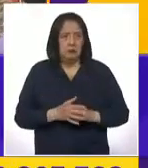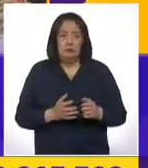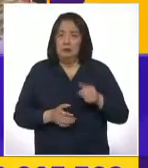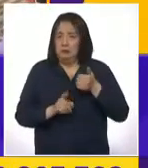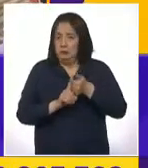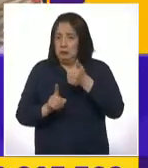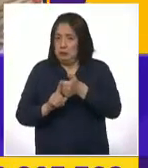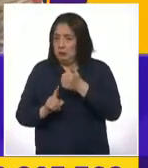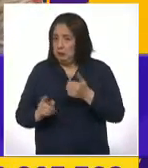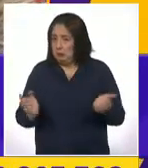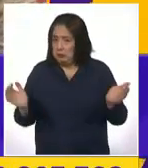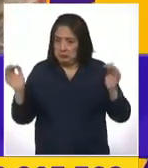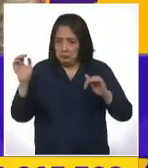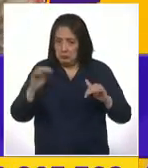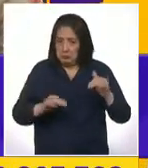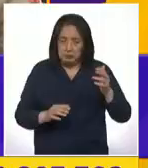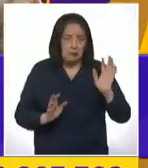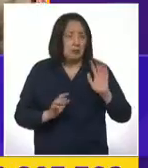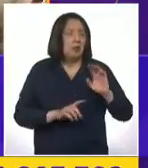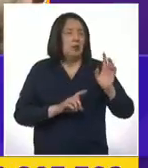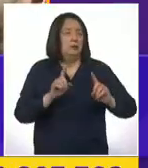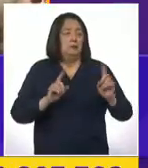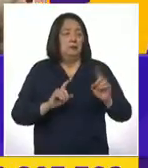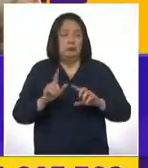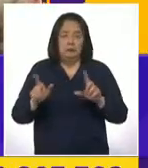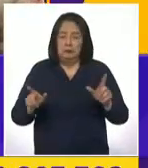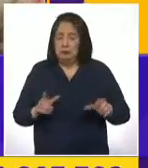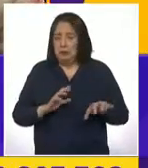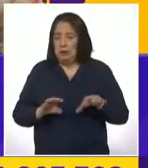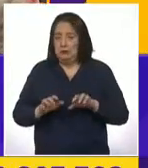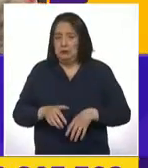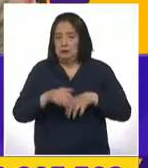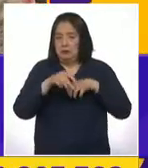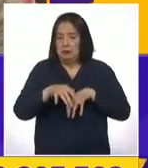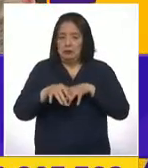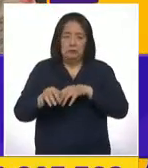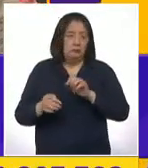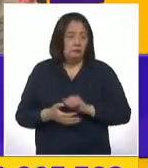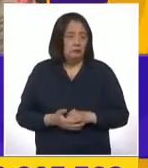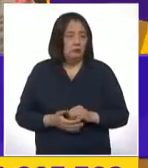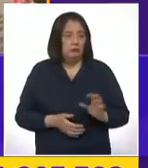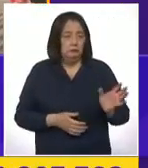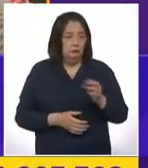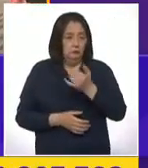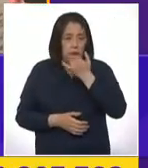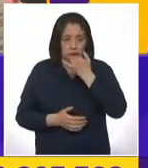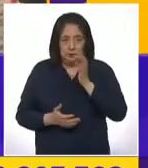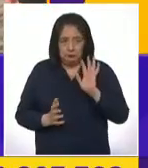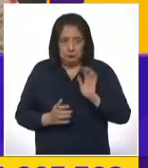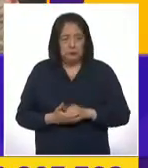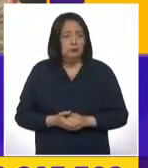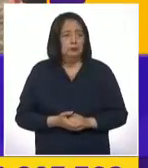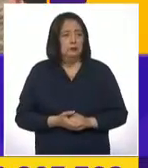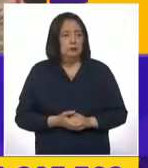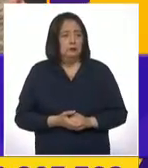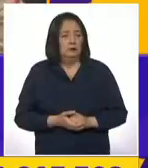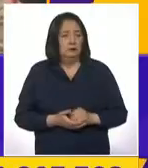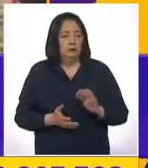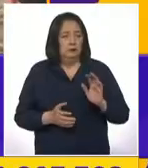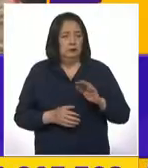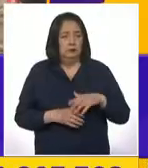autoconvocando esto, al parecer en algún punto realizarán algunas marchas en el marco de todo lo que estaba ocurriendo por su situación. Tras